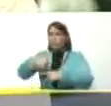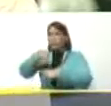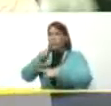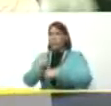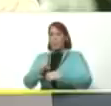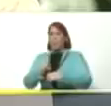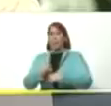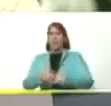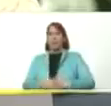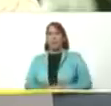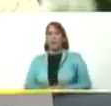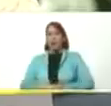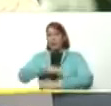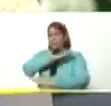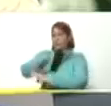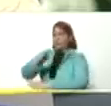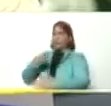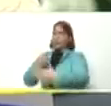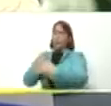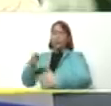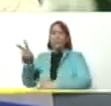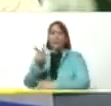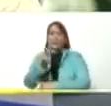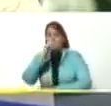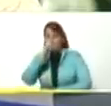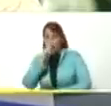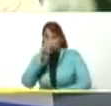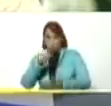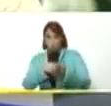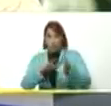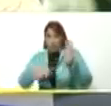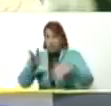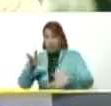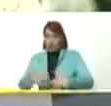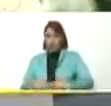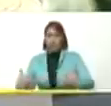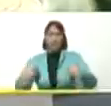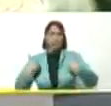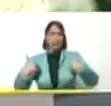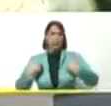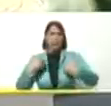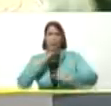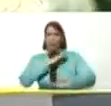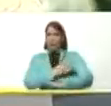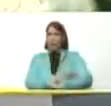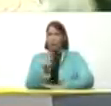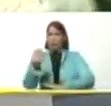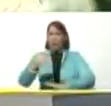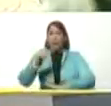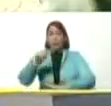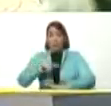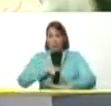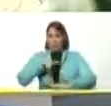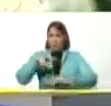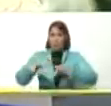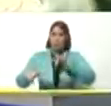warning que se lanzó contra Venezuela. En el año 2013, afectando de manera severa inclusive a aerolíneas.